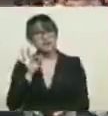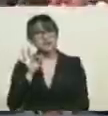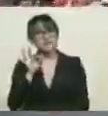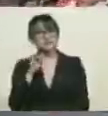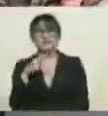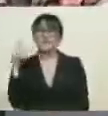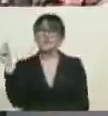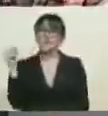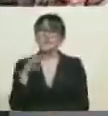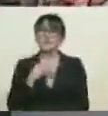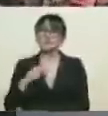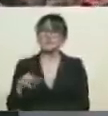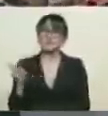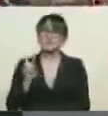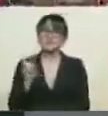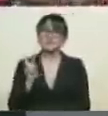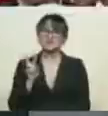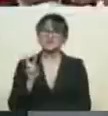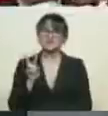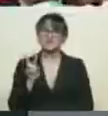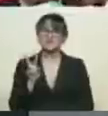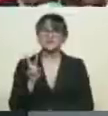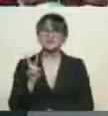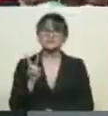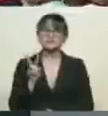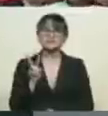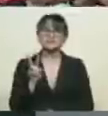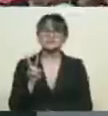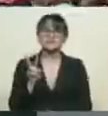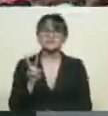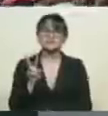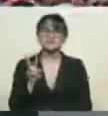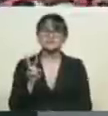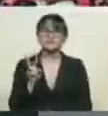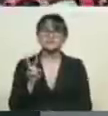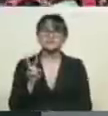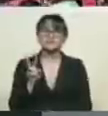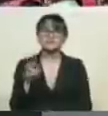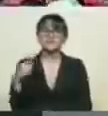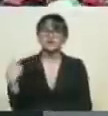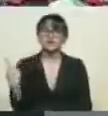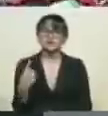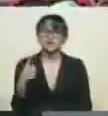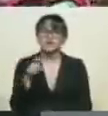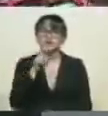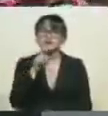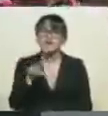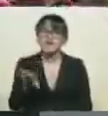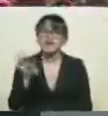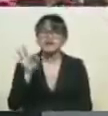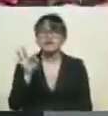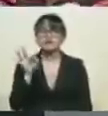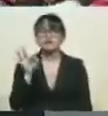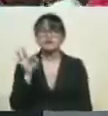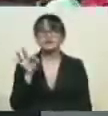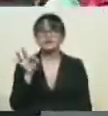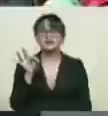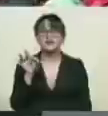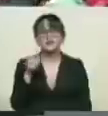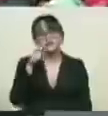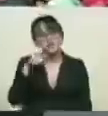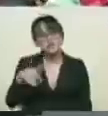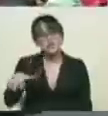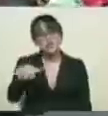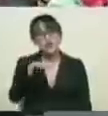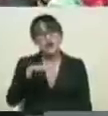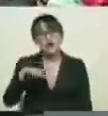El presidente en Venezuela solo y exclusivamente lo elige el soberano